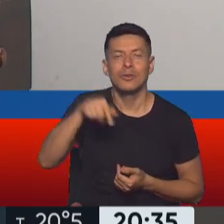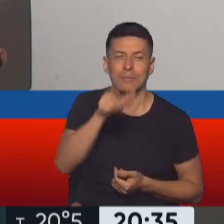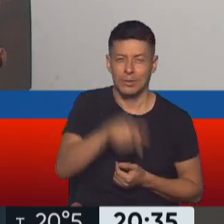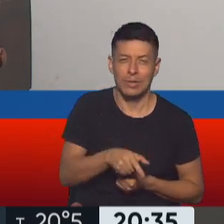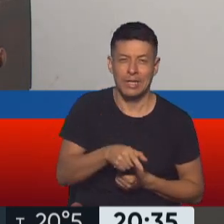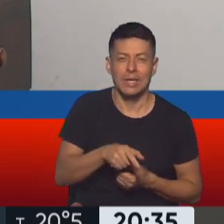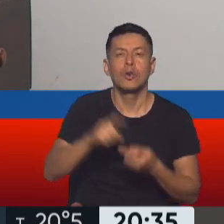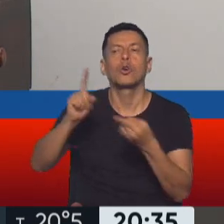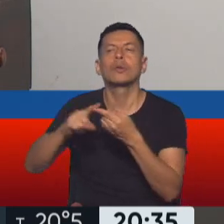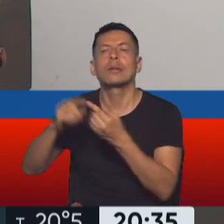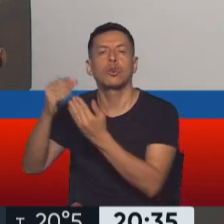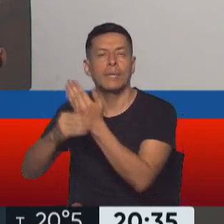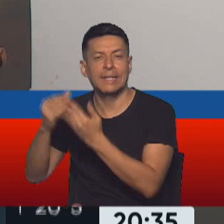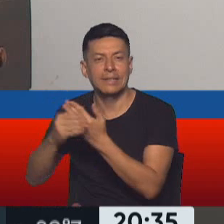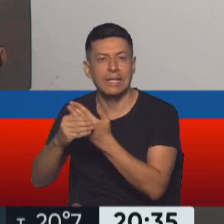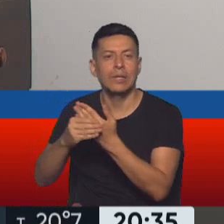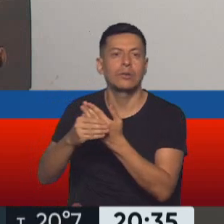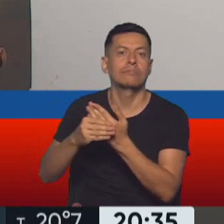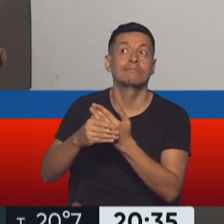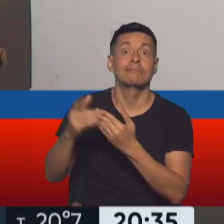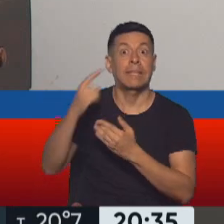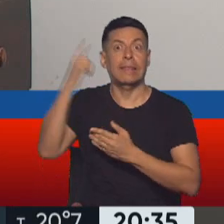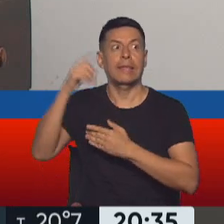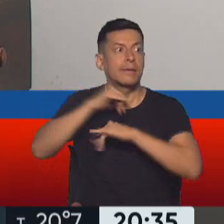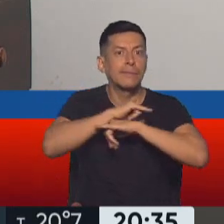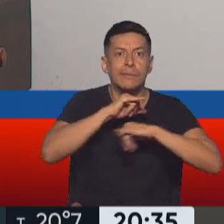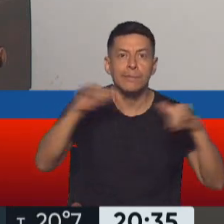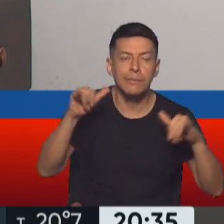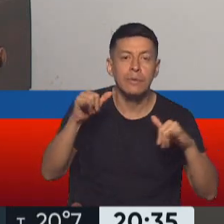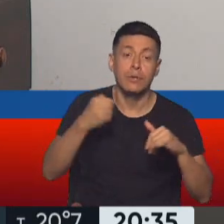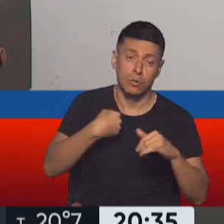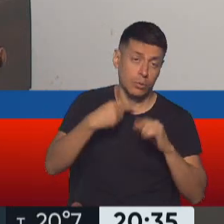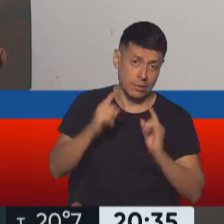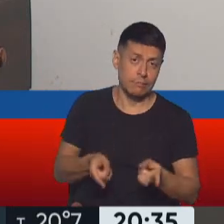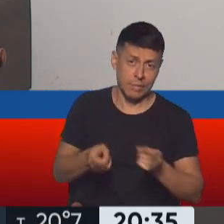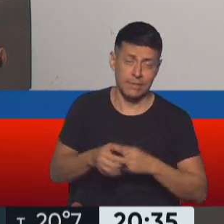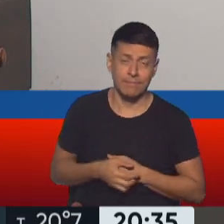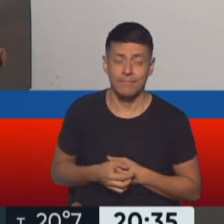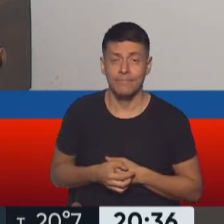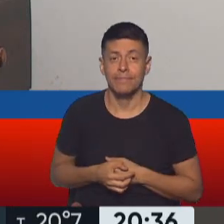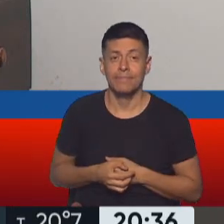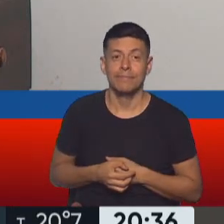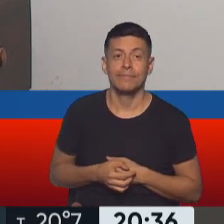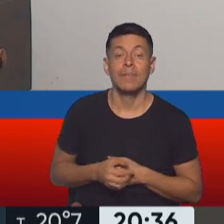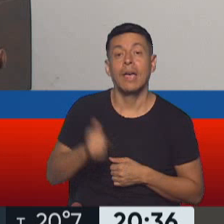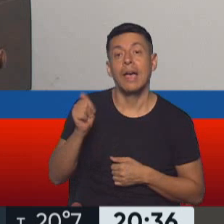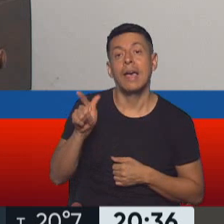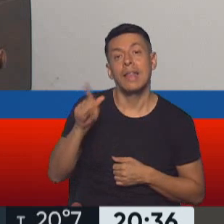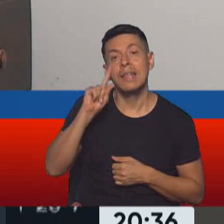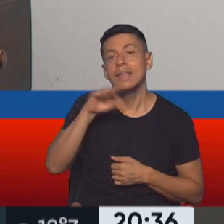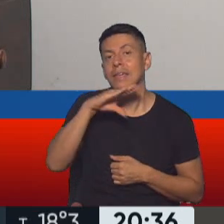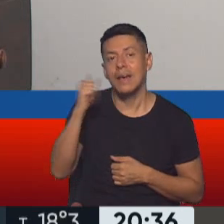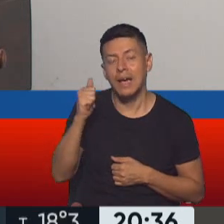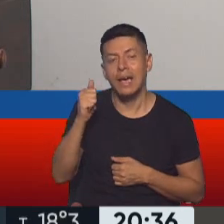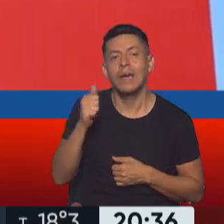ministerio y empezó a mover esta idea y yo un poquito en representación de alija y del